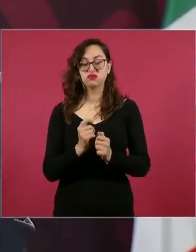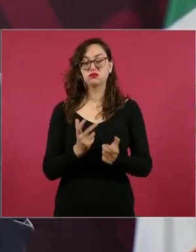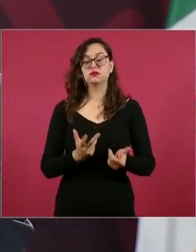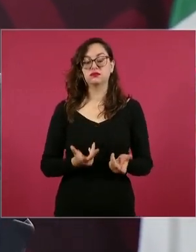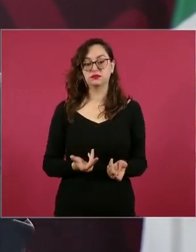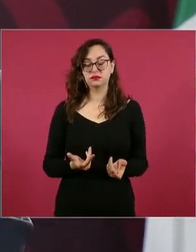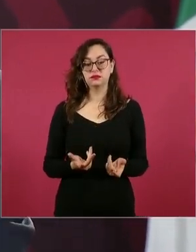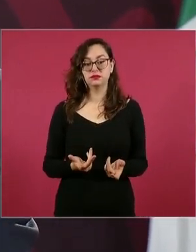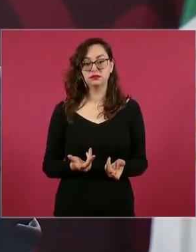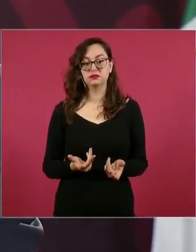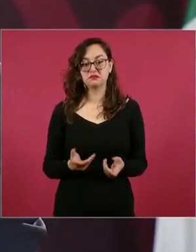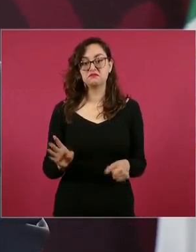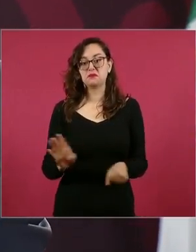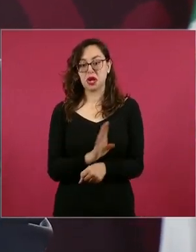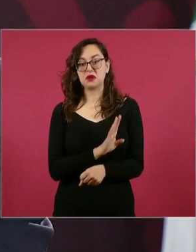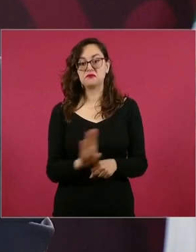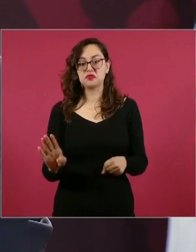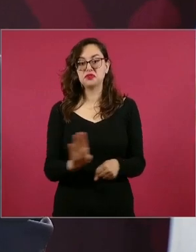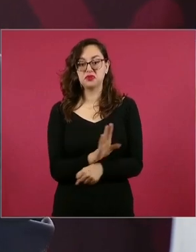y